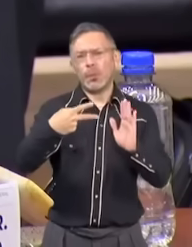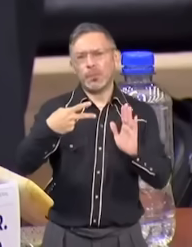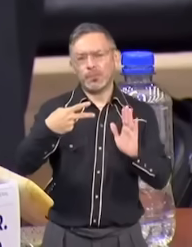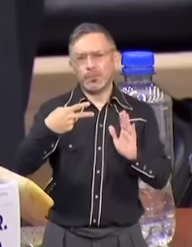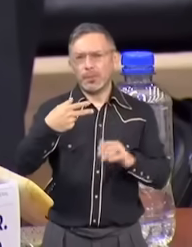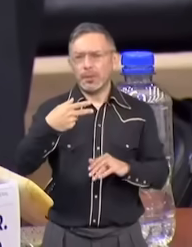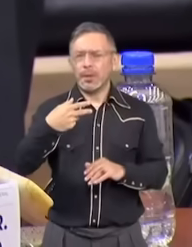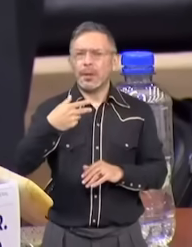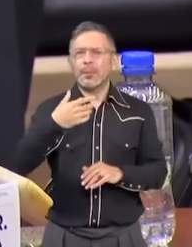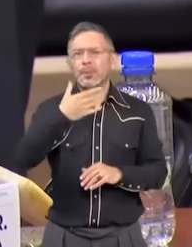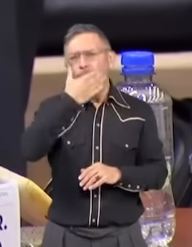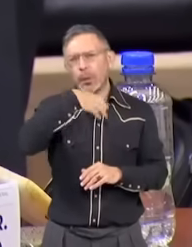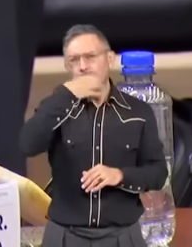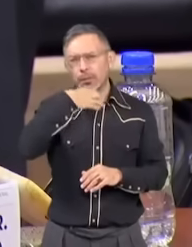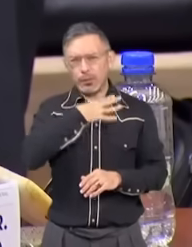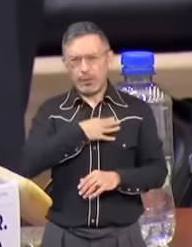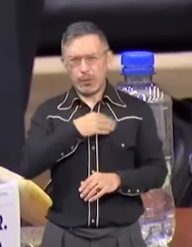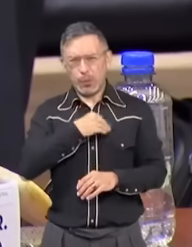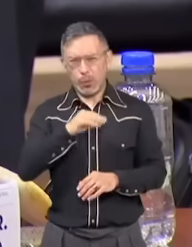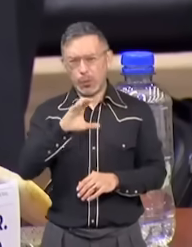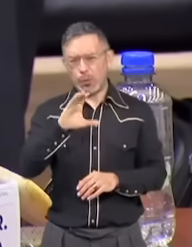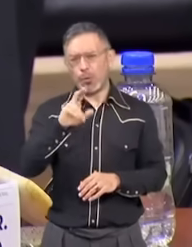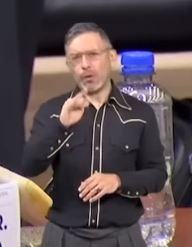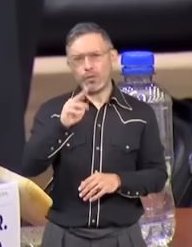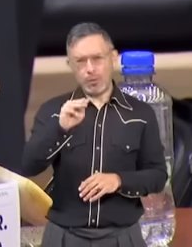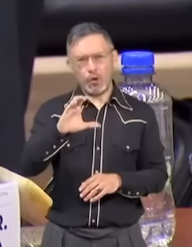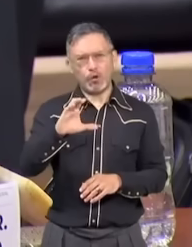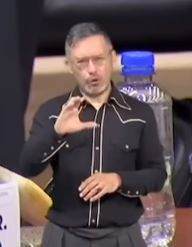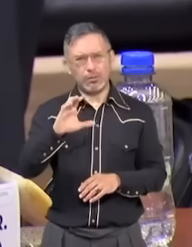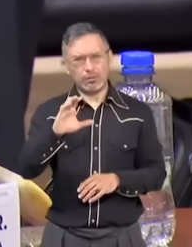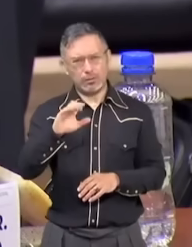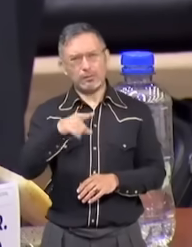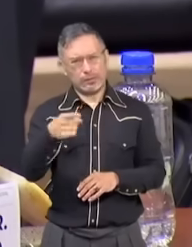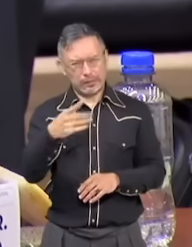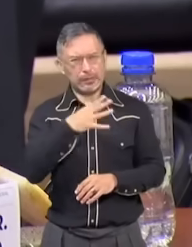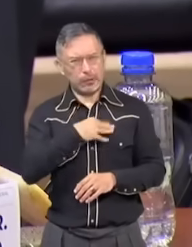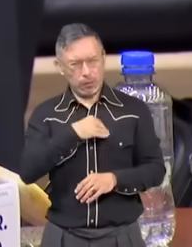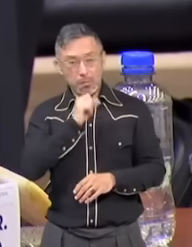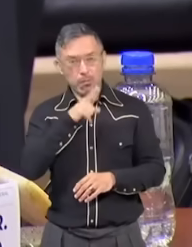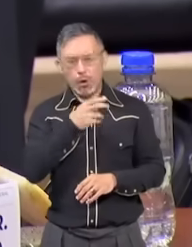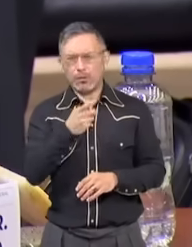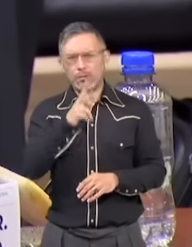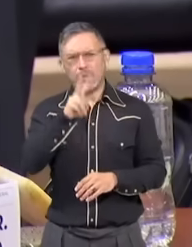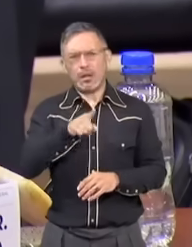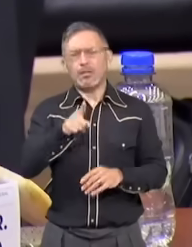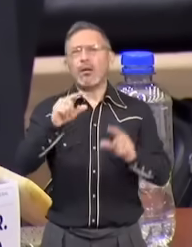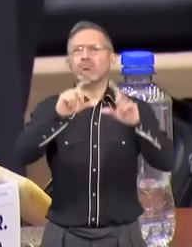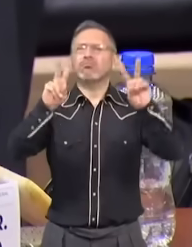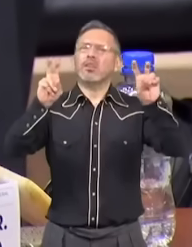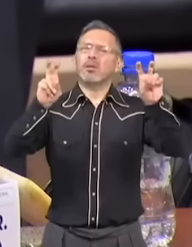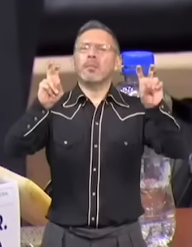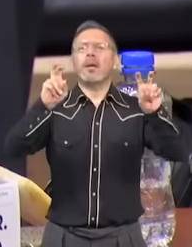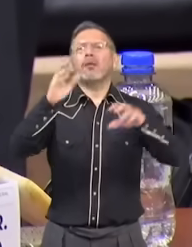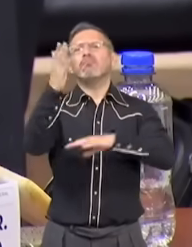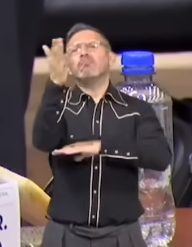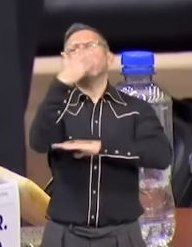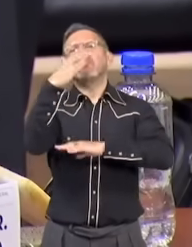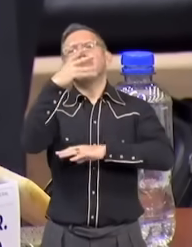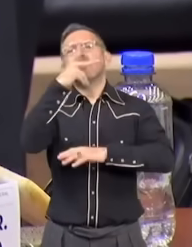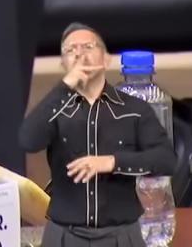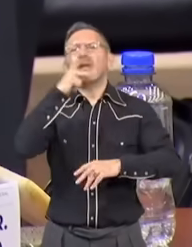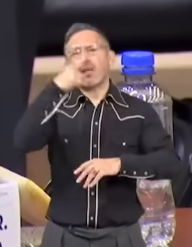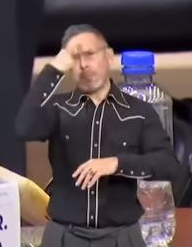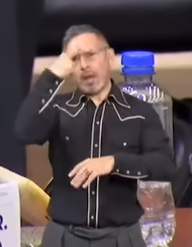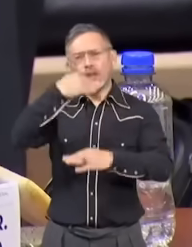de la transformación del país. Su lema es democracia ya, patria para todos. Y hoy